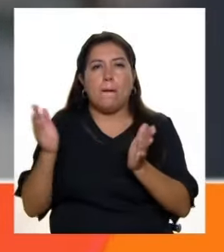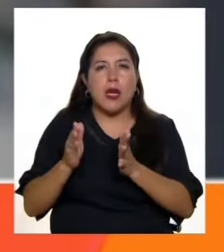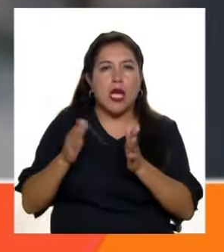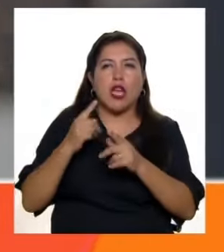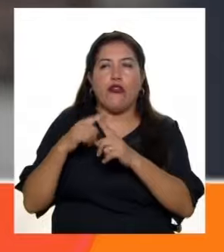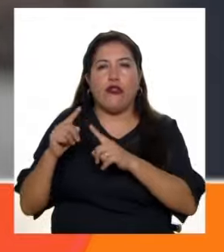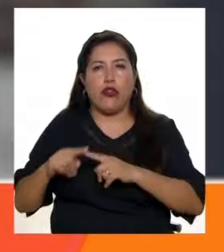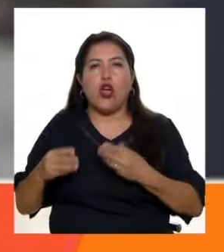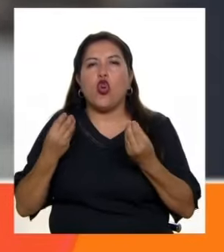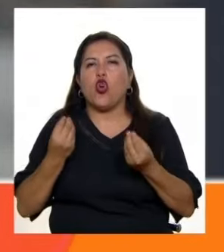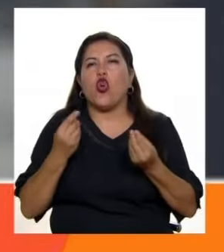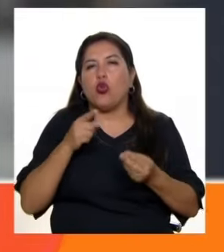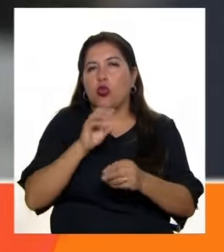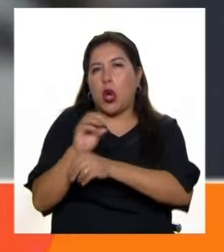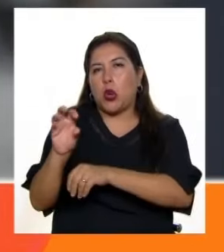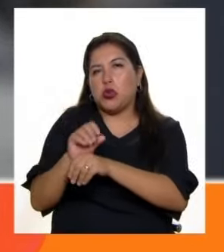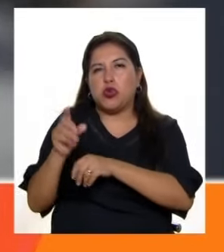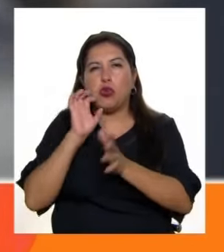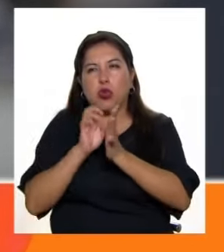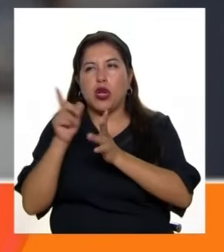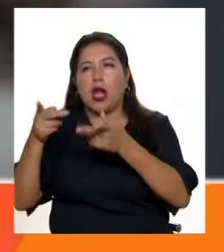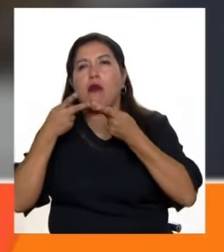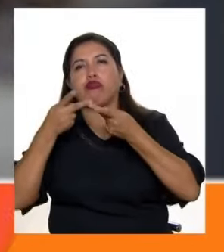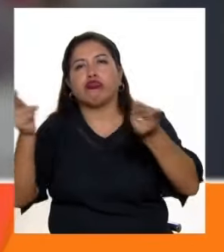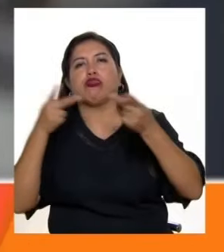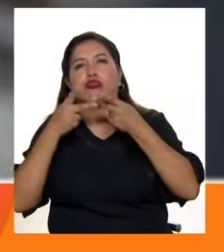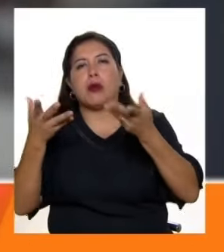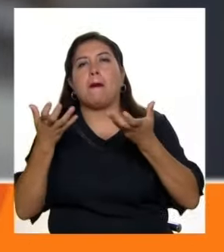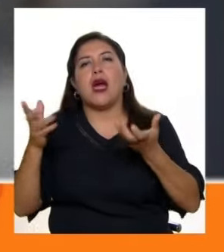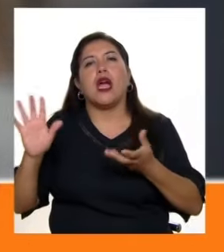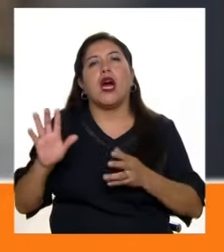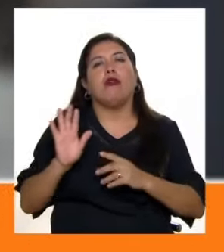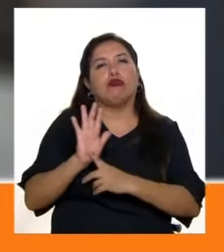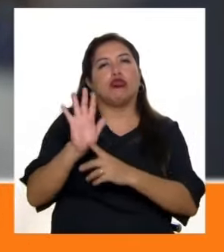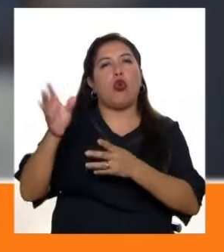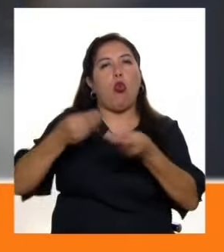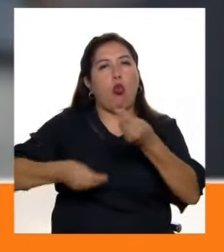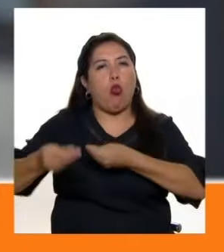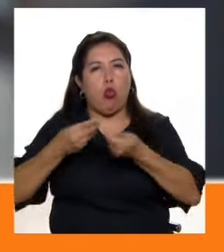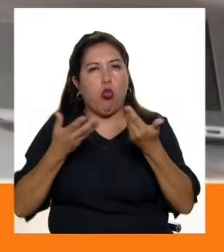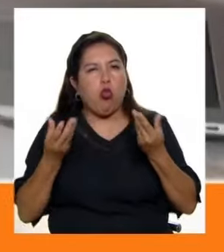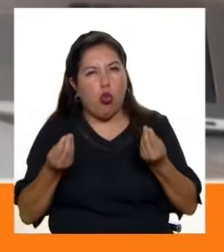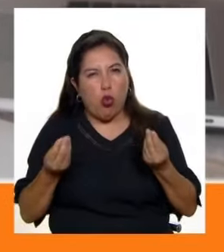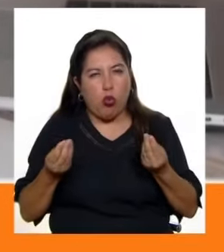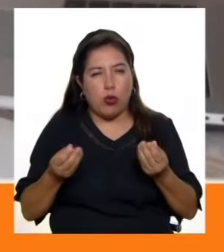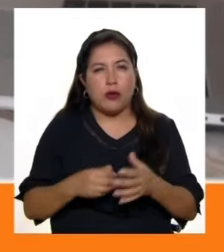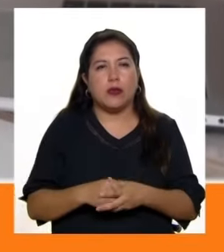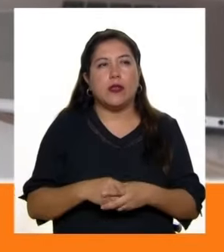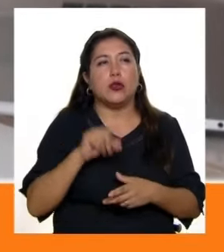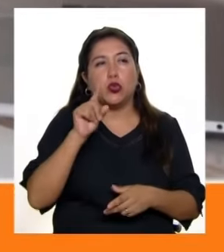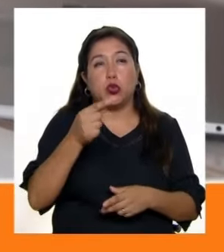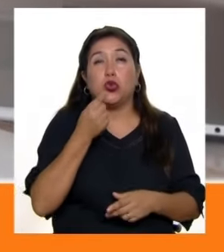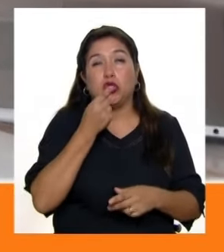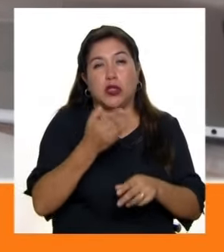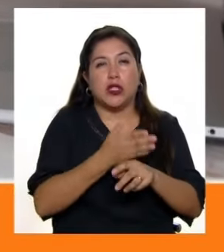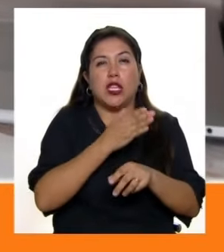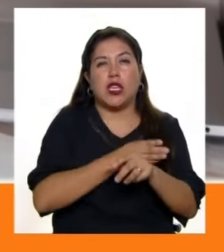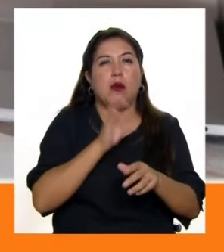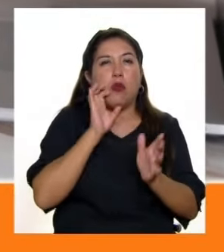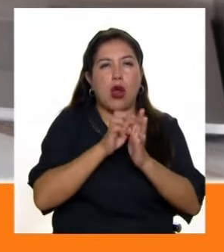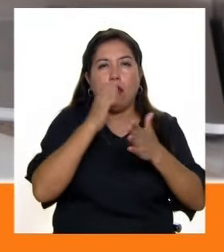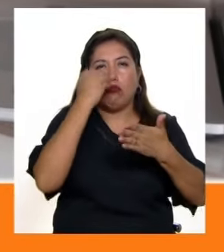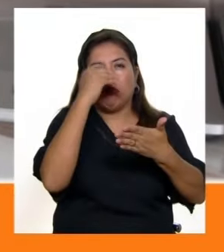¿Cómo pueden orientar su publicidad para poder captar mayor cantidad de clientes? Mencionaste hace un momento el hecho de pautear,